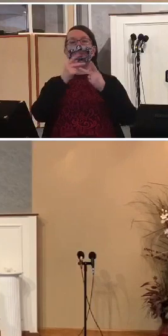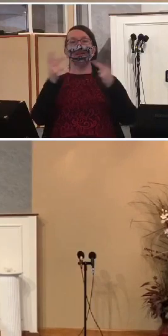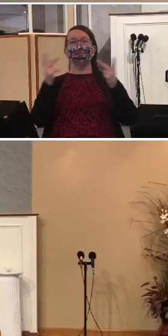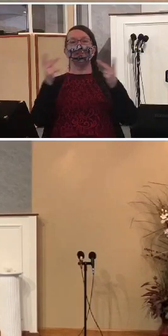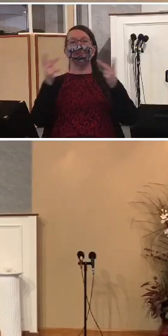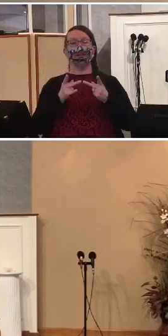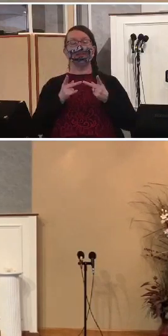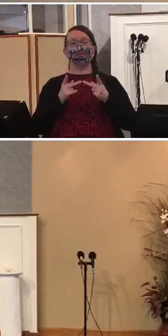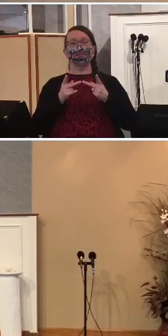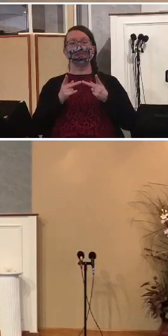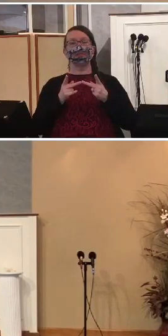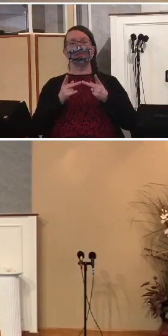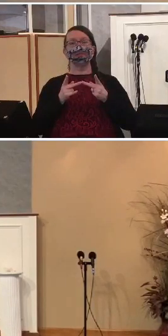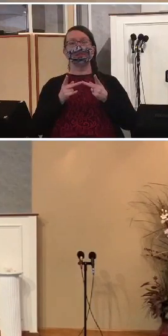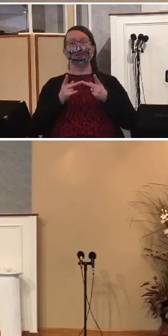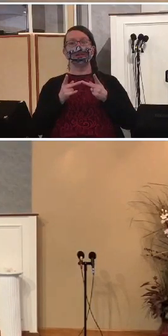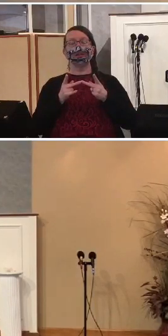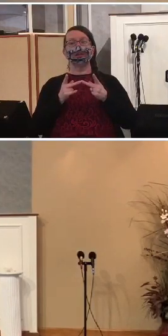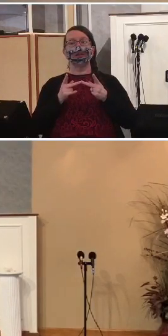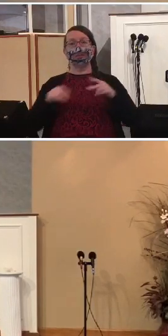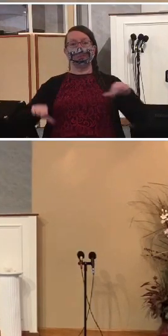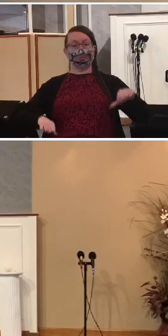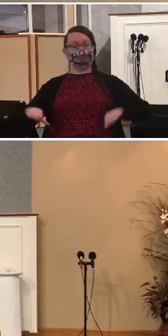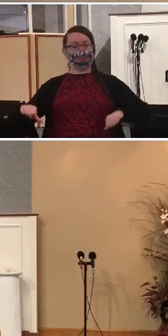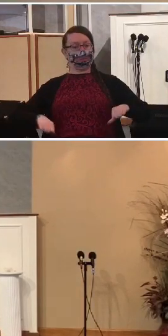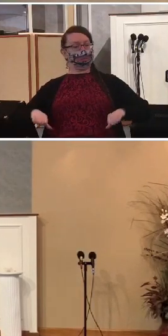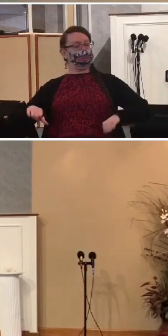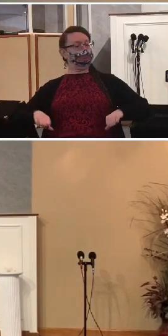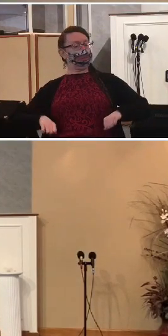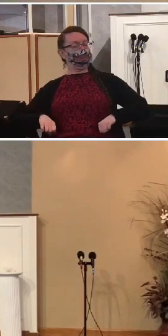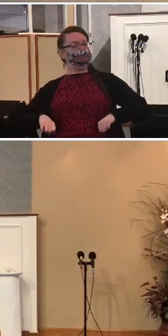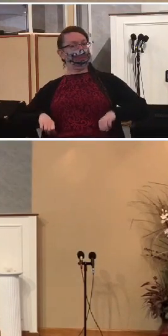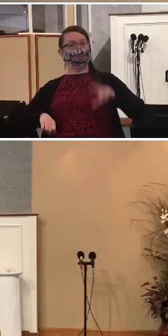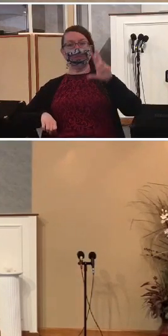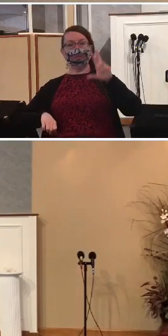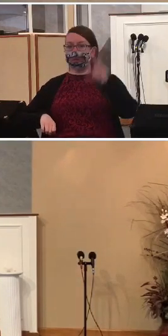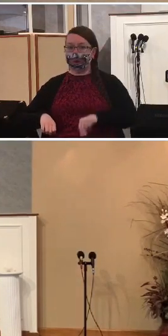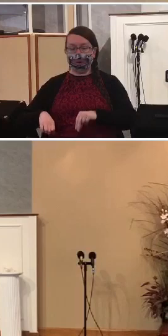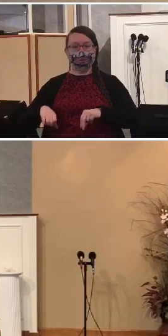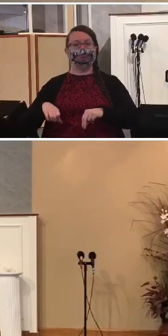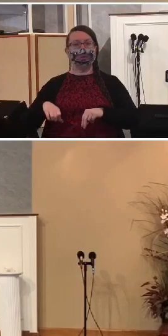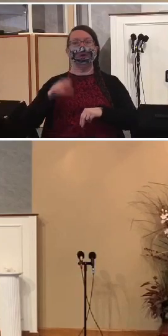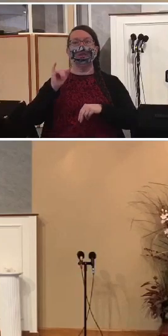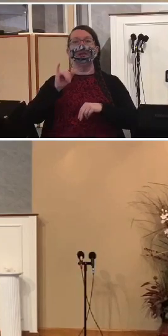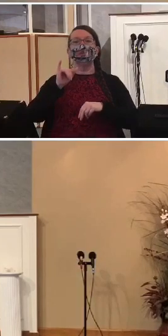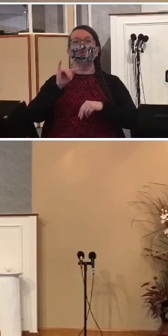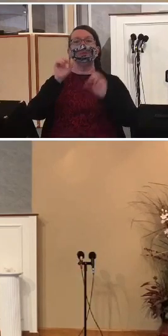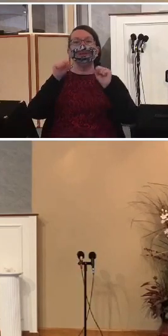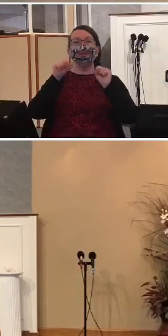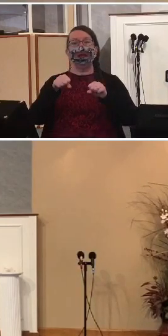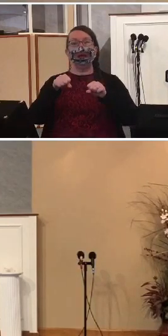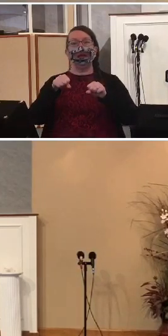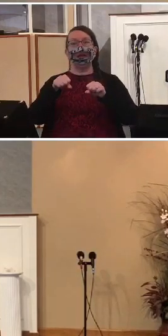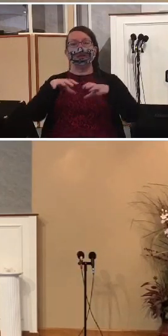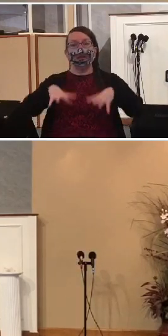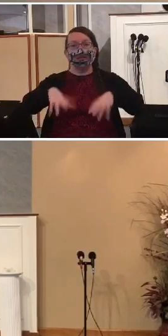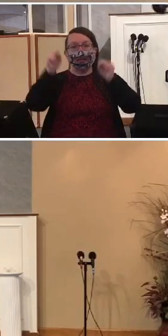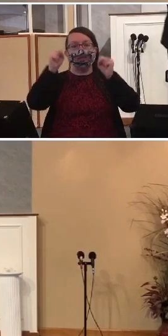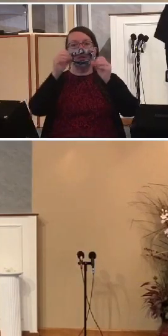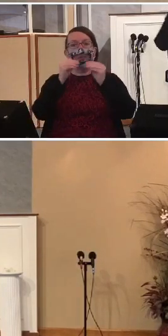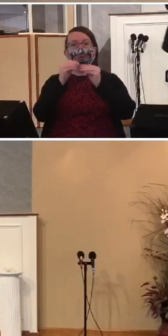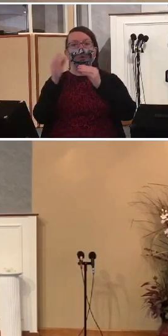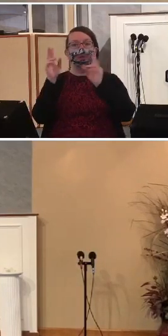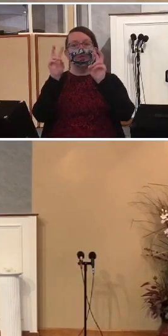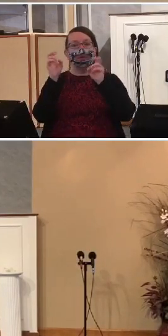y la mejor lugar en Galloway. No, Señor, es para que nosotros podamos atrapar más pescados, para